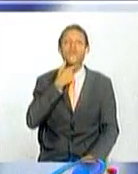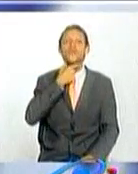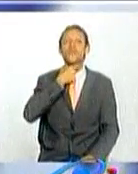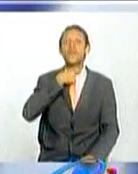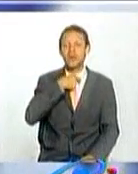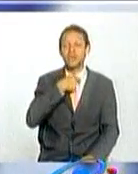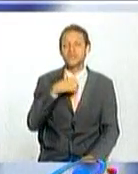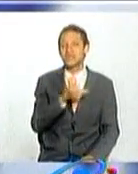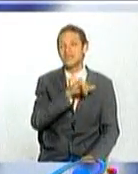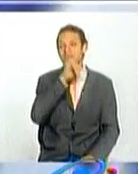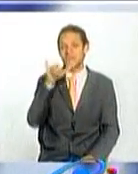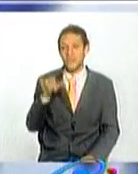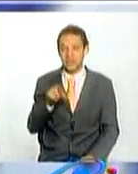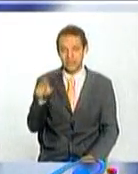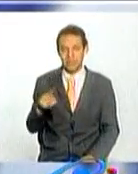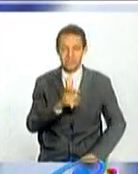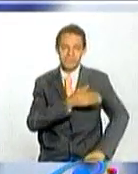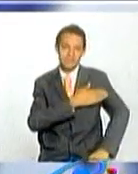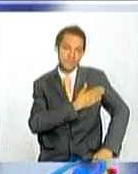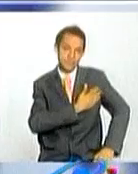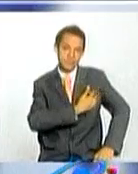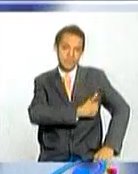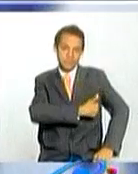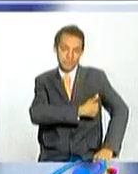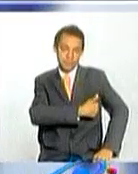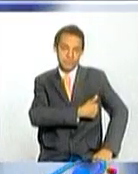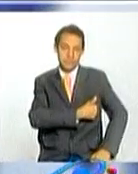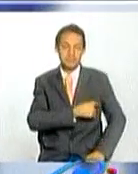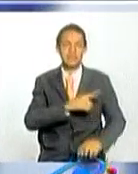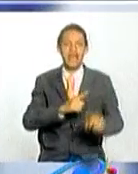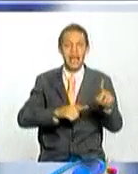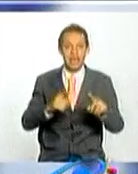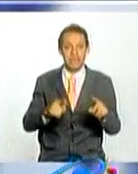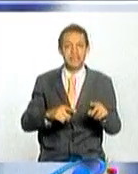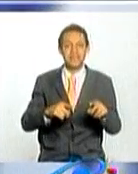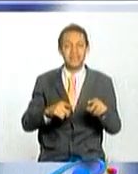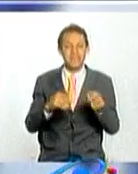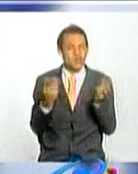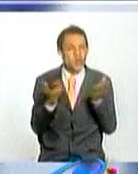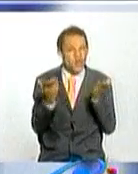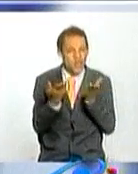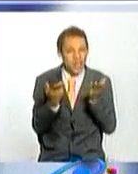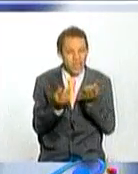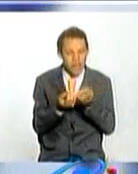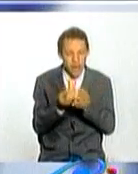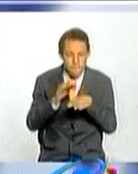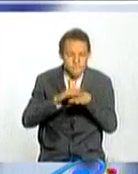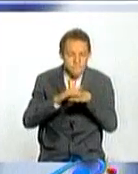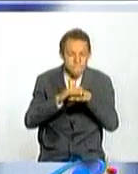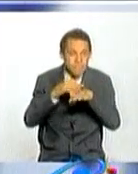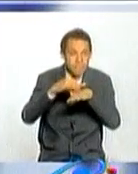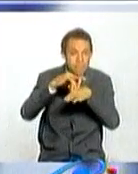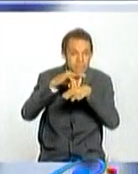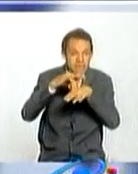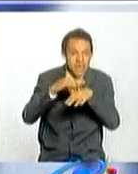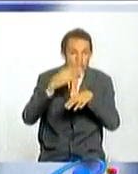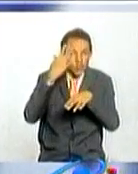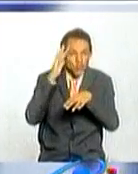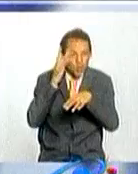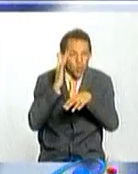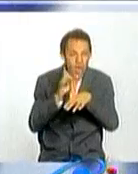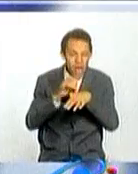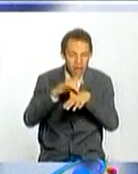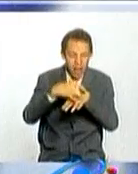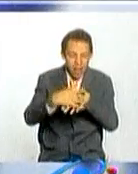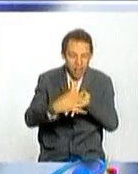busca en la axila, que es donde están las cadenas ganglionales. Y uno descartar que exista una masa a nivel de la